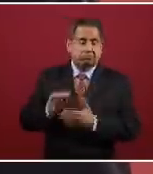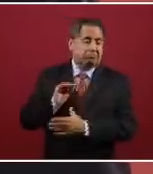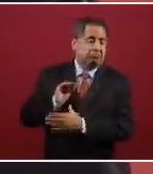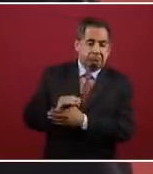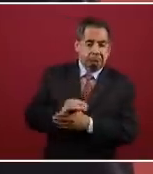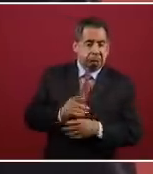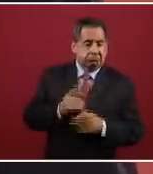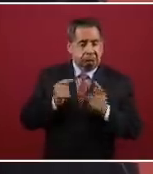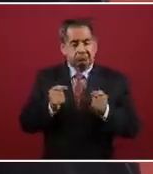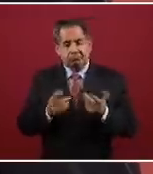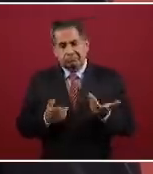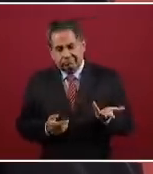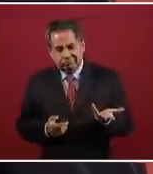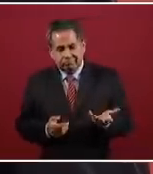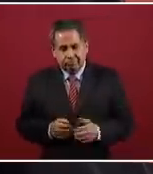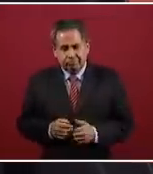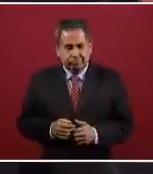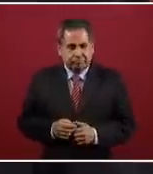porque